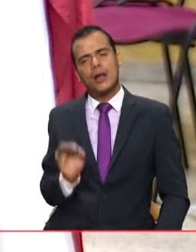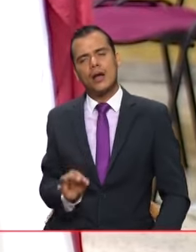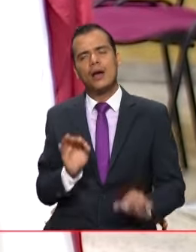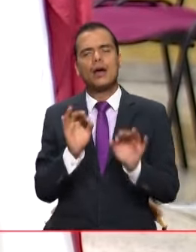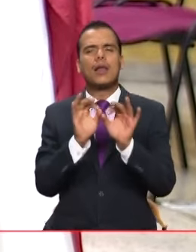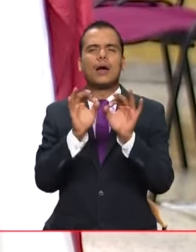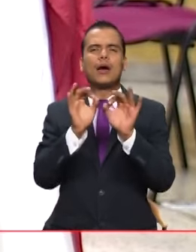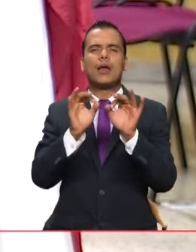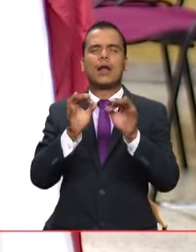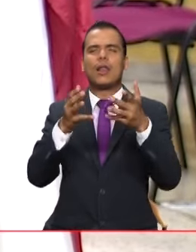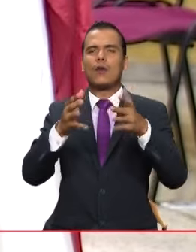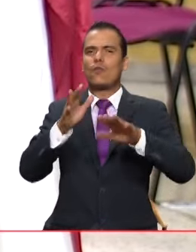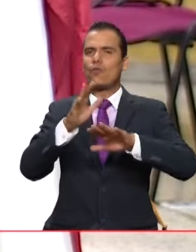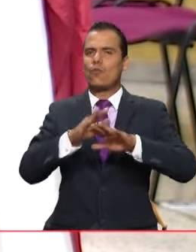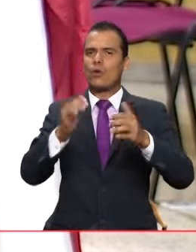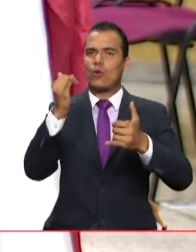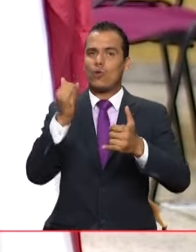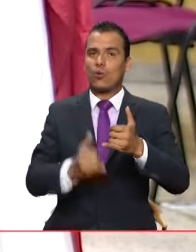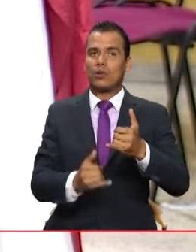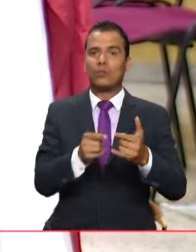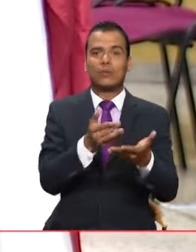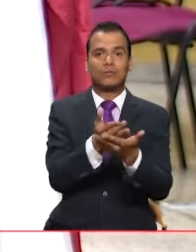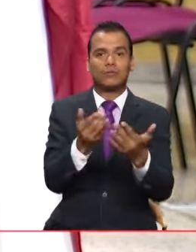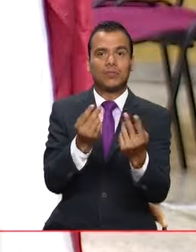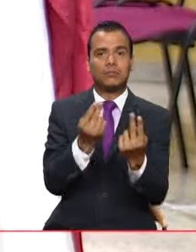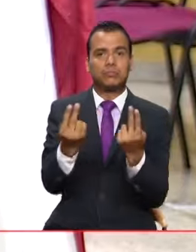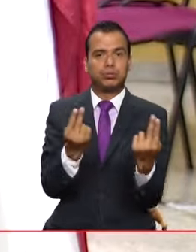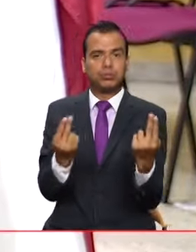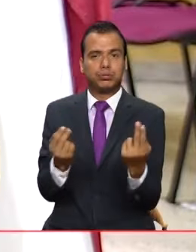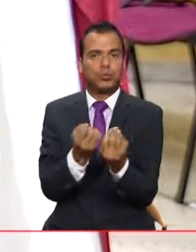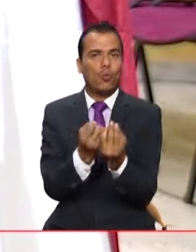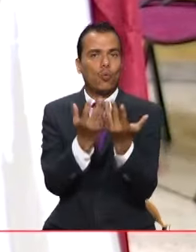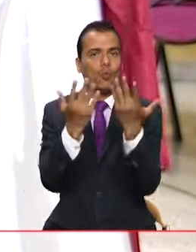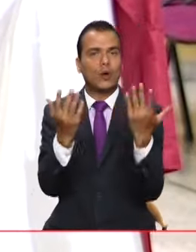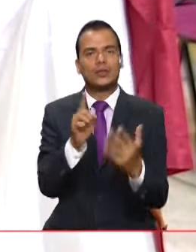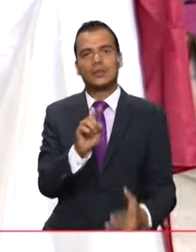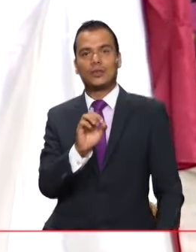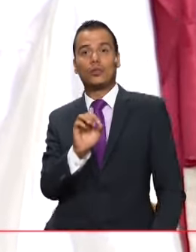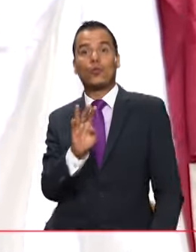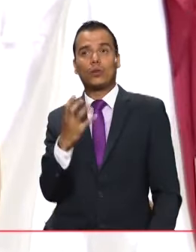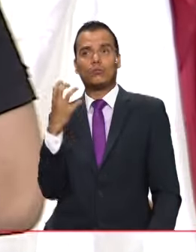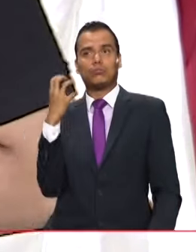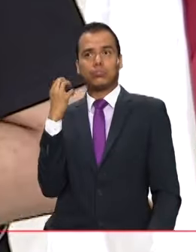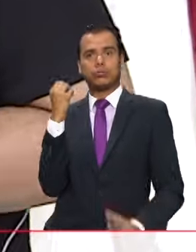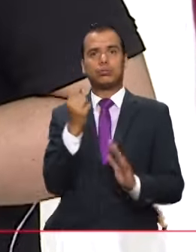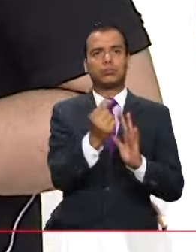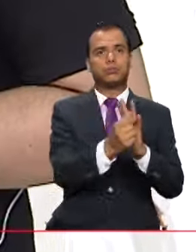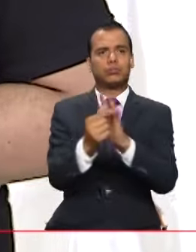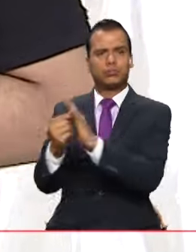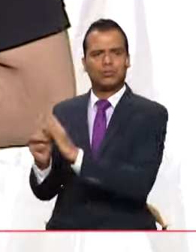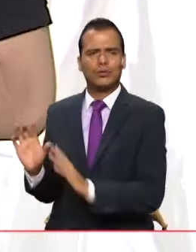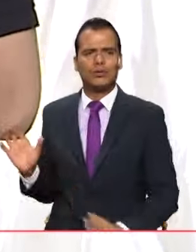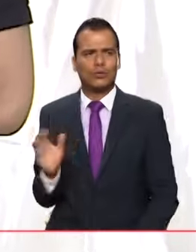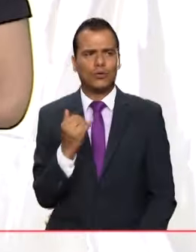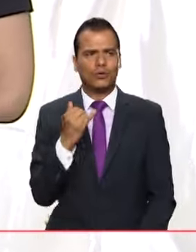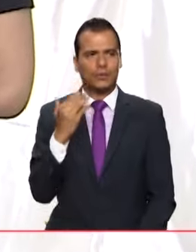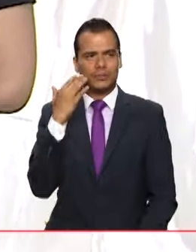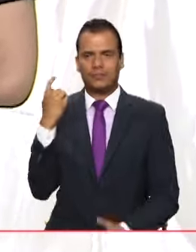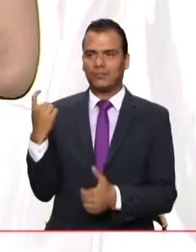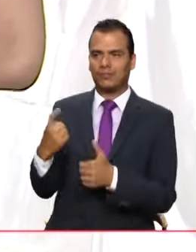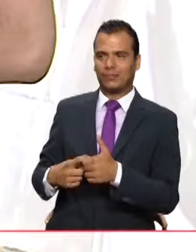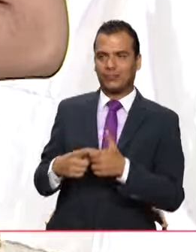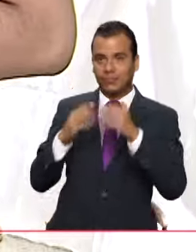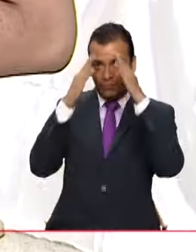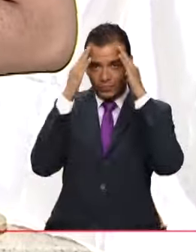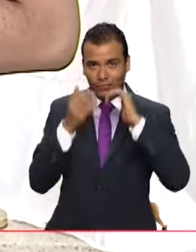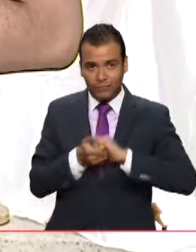casó a 104 parejas en este lugar me encuentro con una de las hermanas de la de esta comunidad bueno ha sido